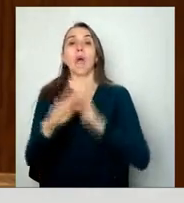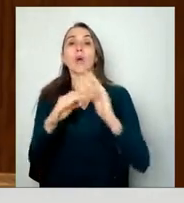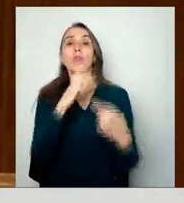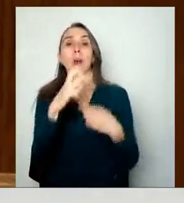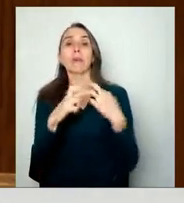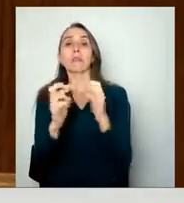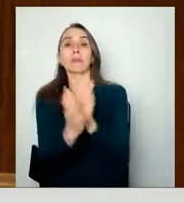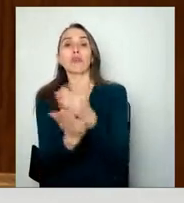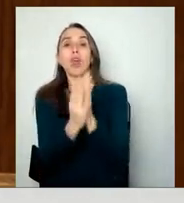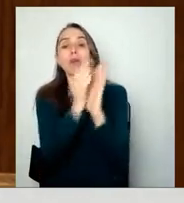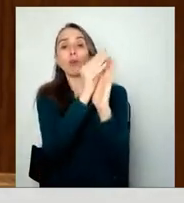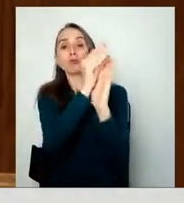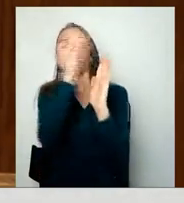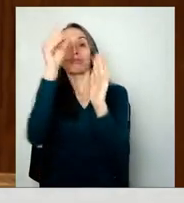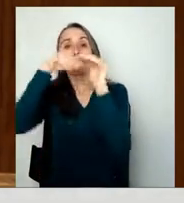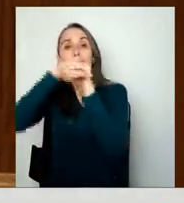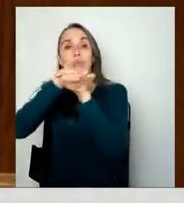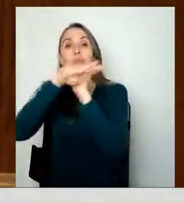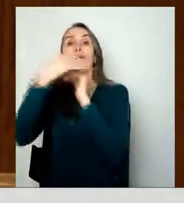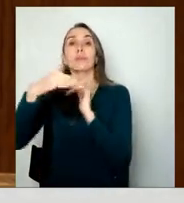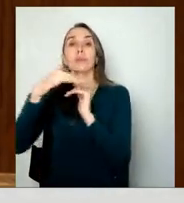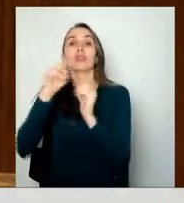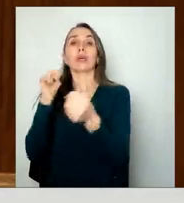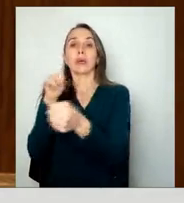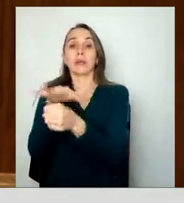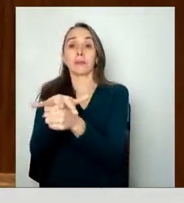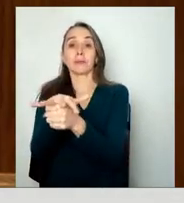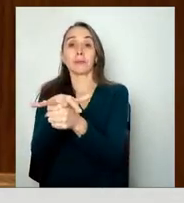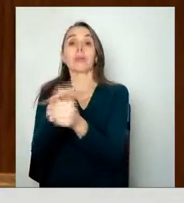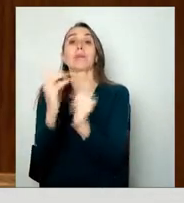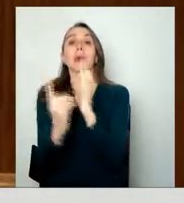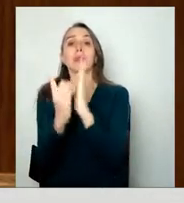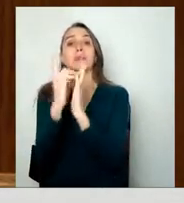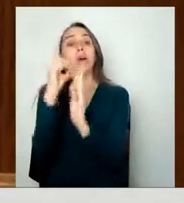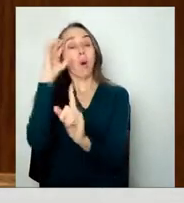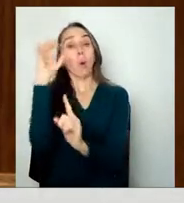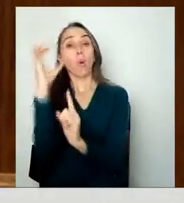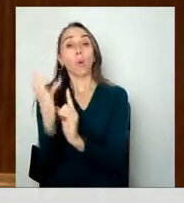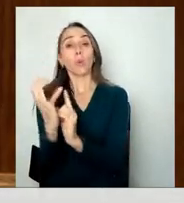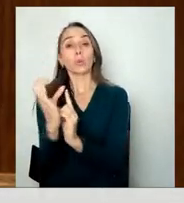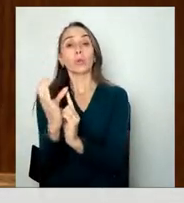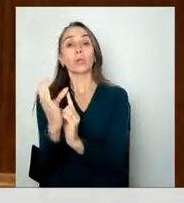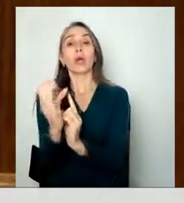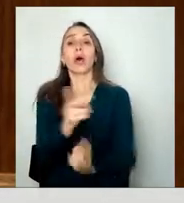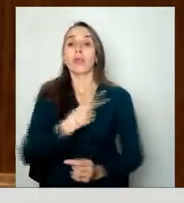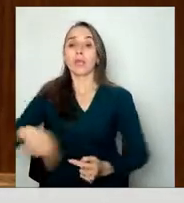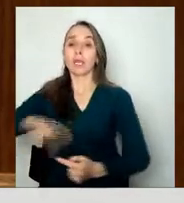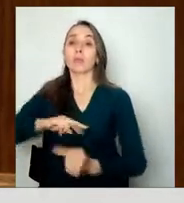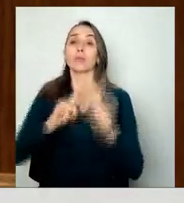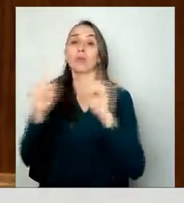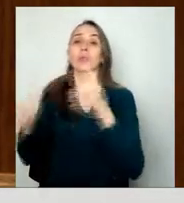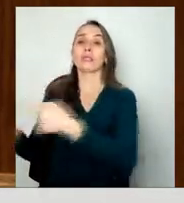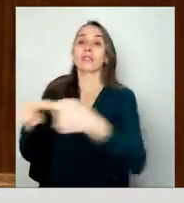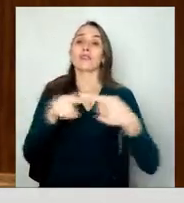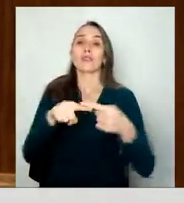de alta incidencia y significación para el desarrollo cultural de nuestras sociedades y que existe la voluntad